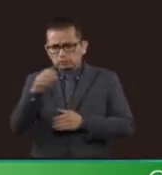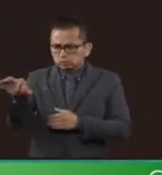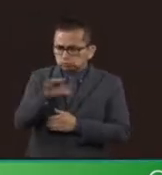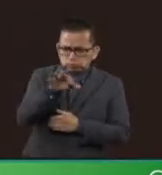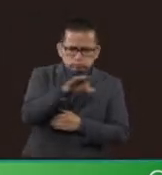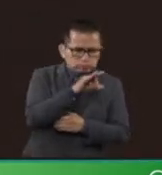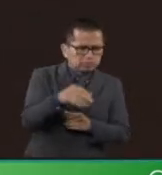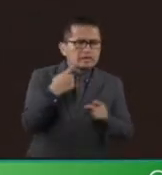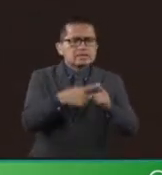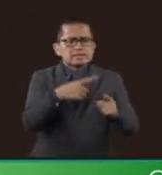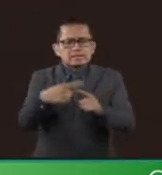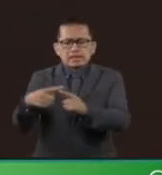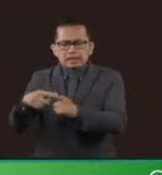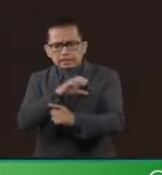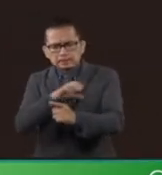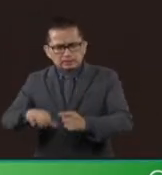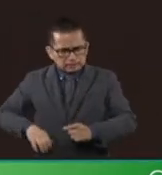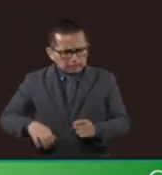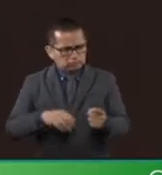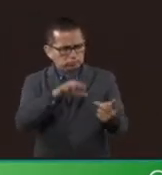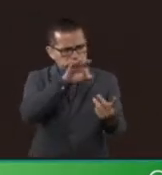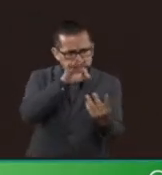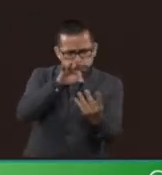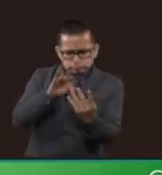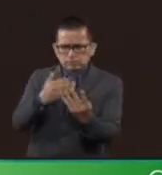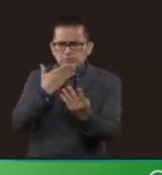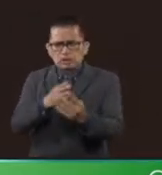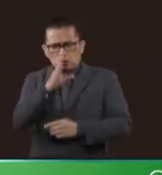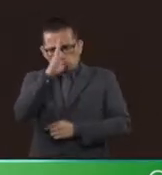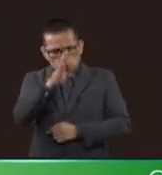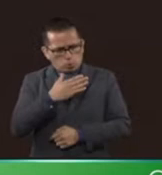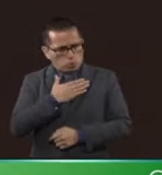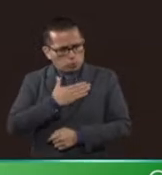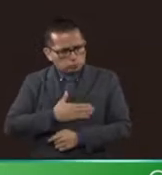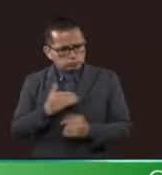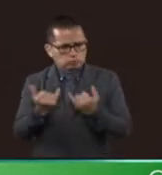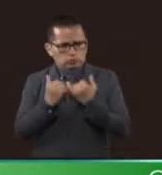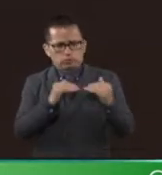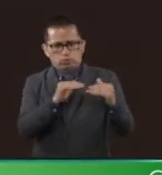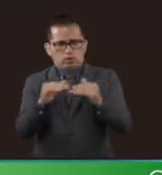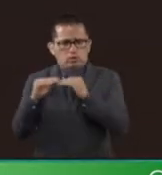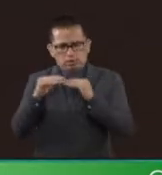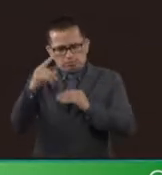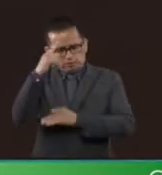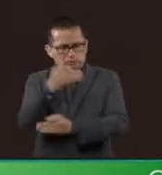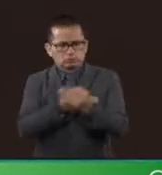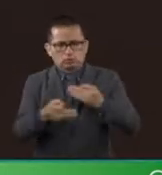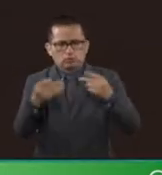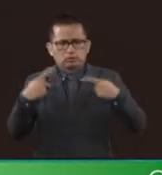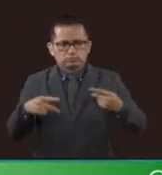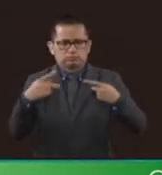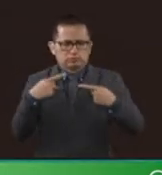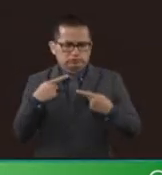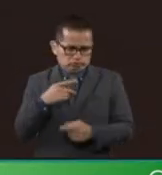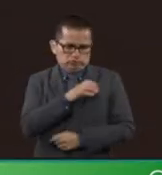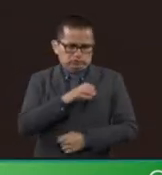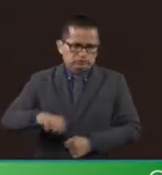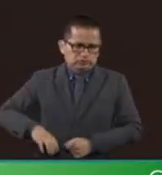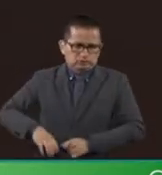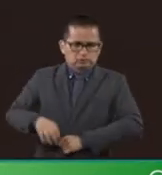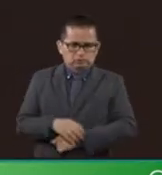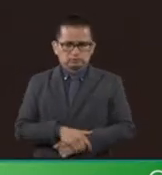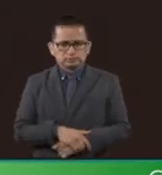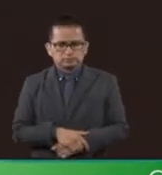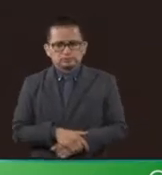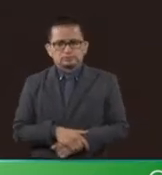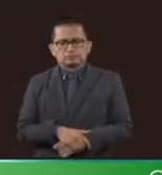aspirantes, garantizando una elección objetiva y en igualdad de condiciones para todas las personas participantes.